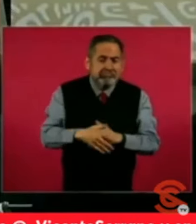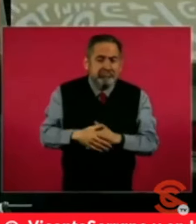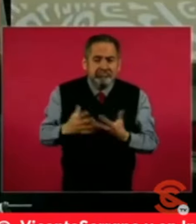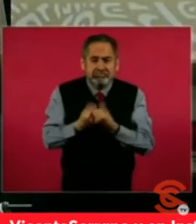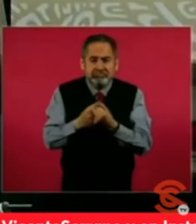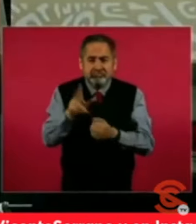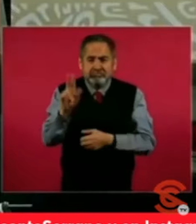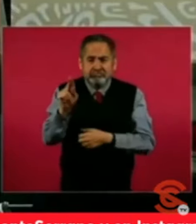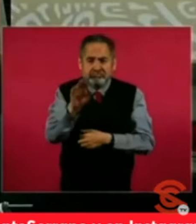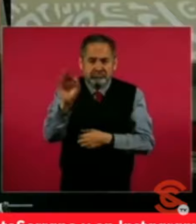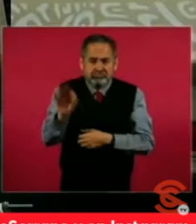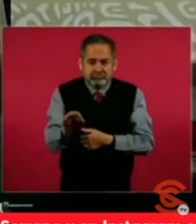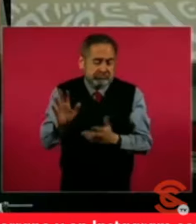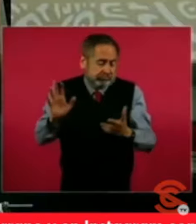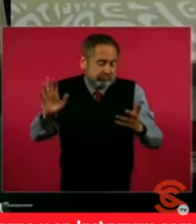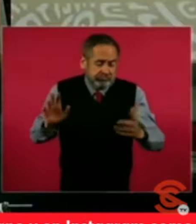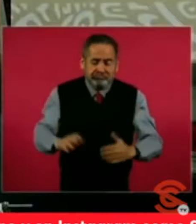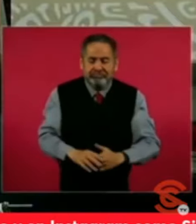80.